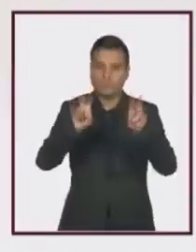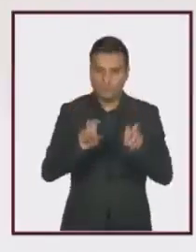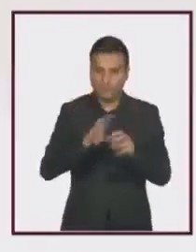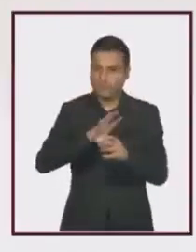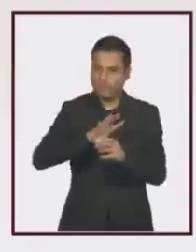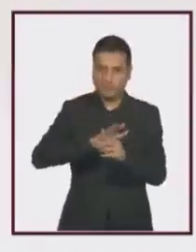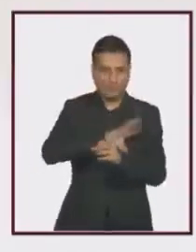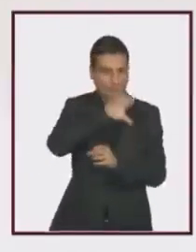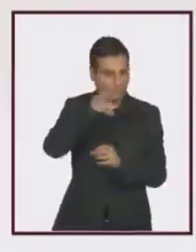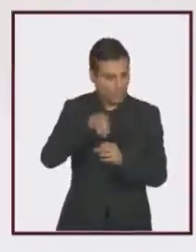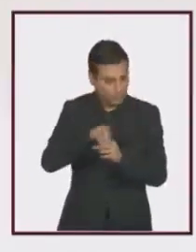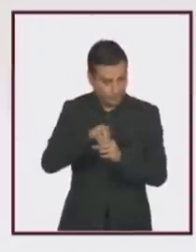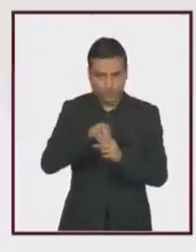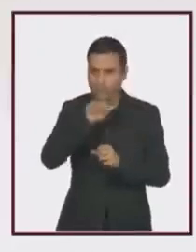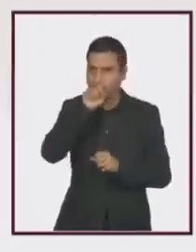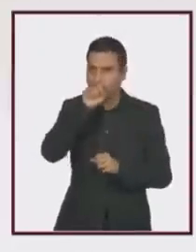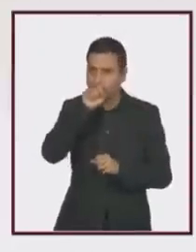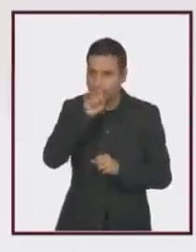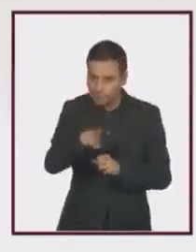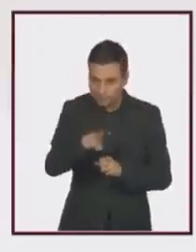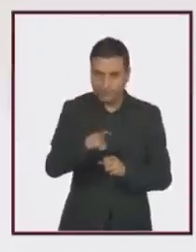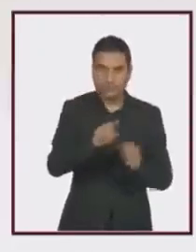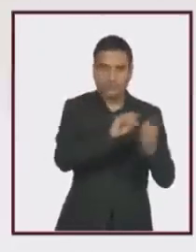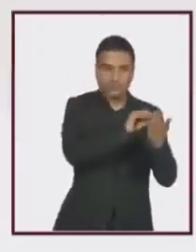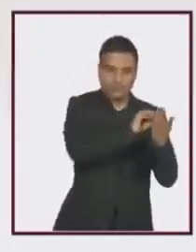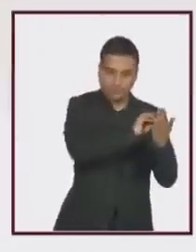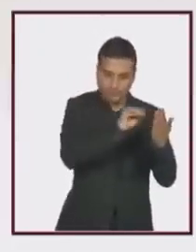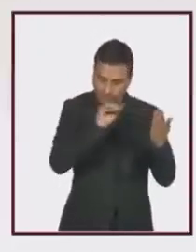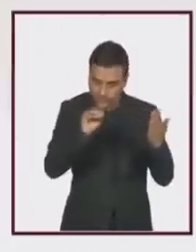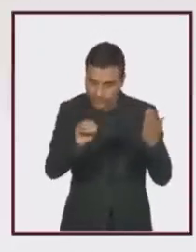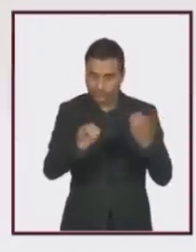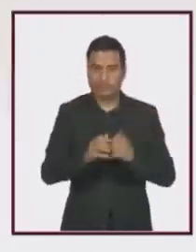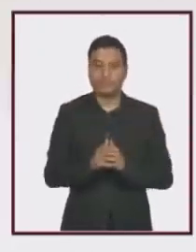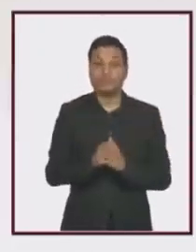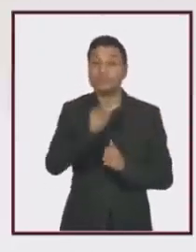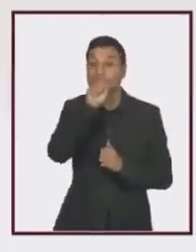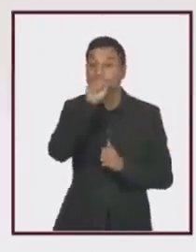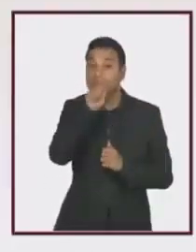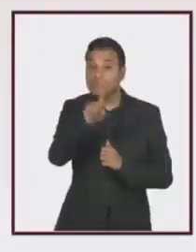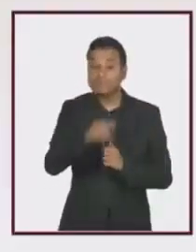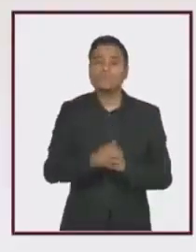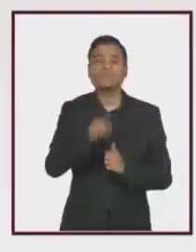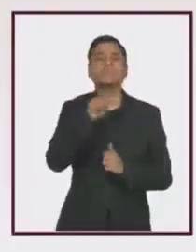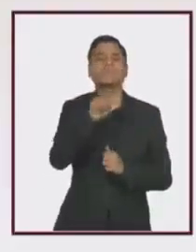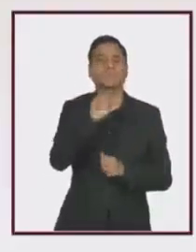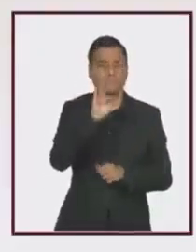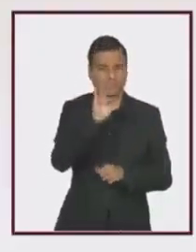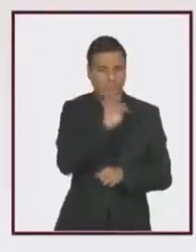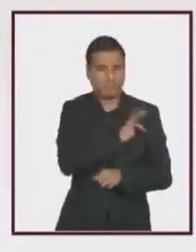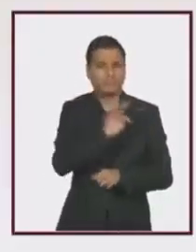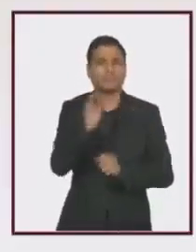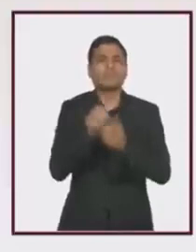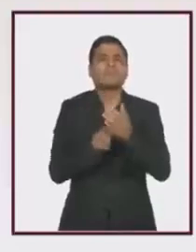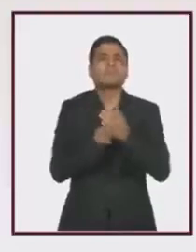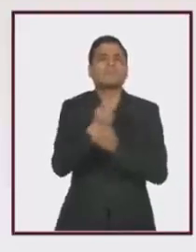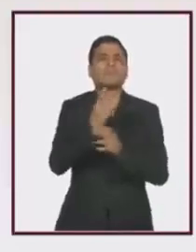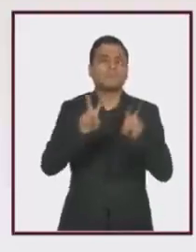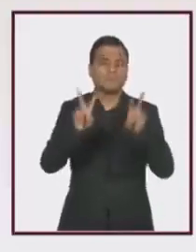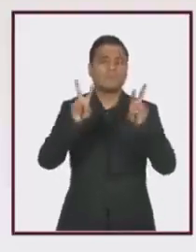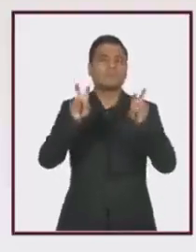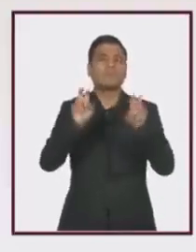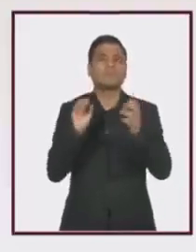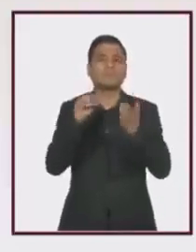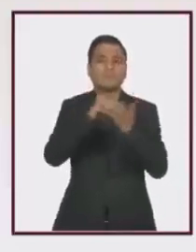sintético. Pero además tenemos la posibilidad de agregar contenidos que desde la perspectiva